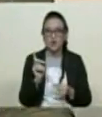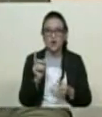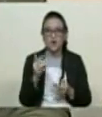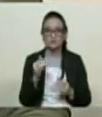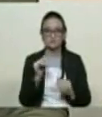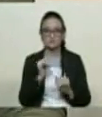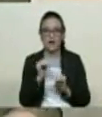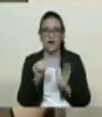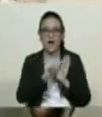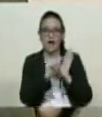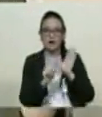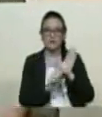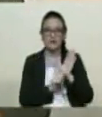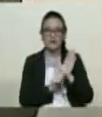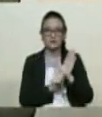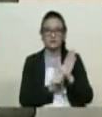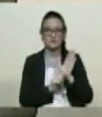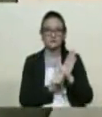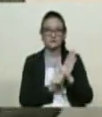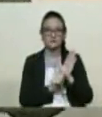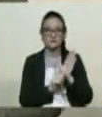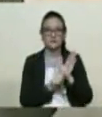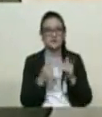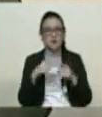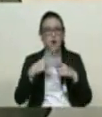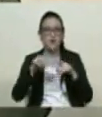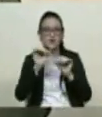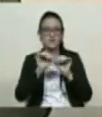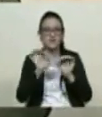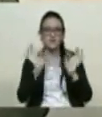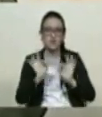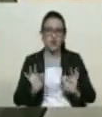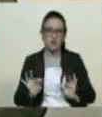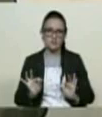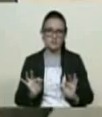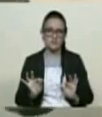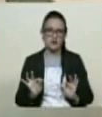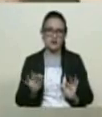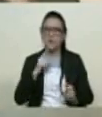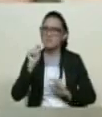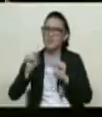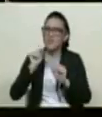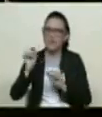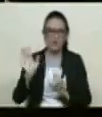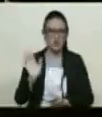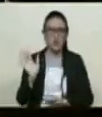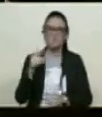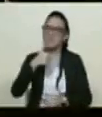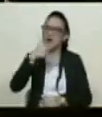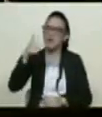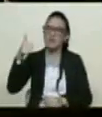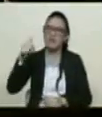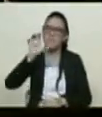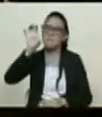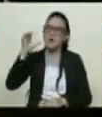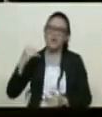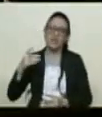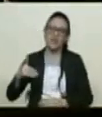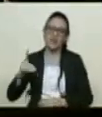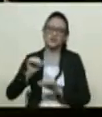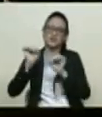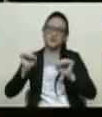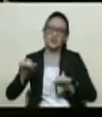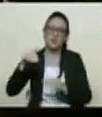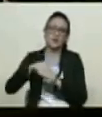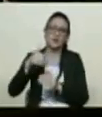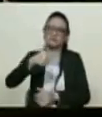través de las actas, que son escaneadas, tienen su mecanismo. No lo digo para criticar, cada país tiene el derecho de darse el sistema